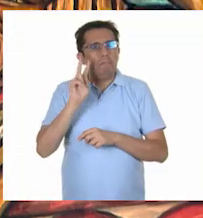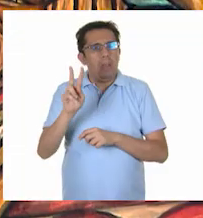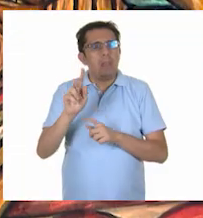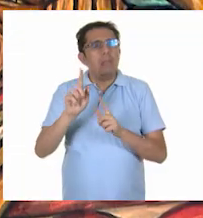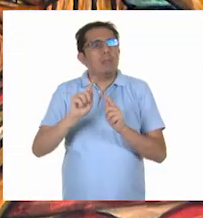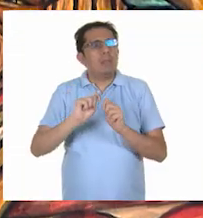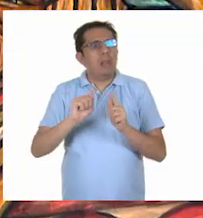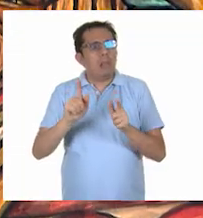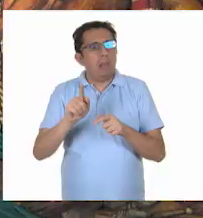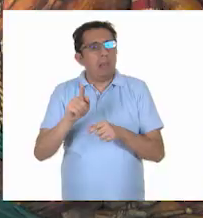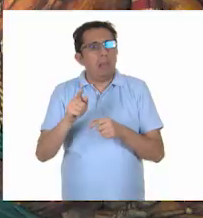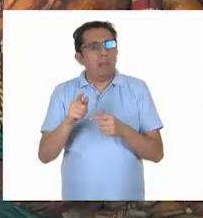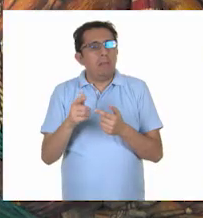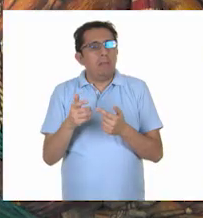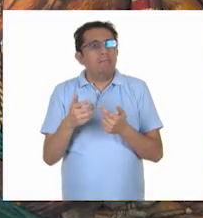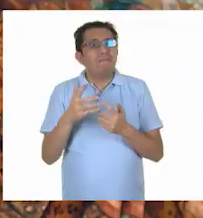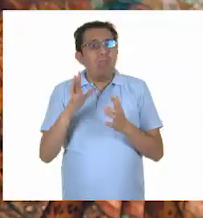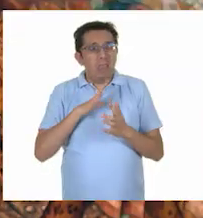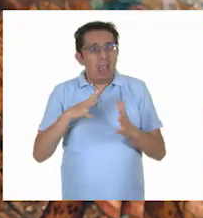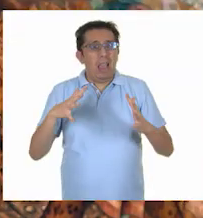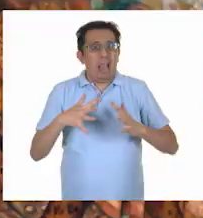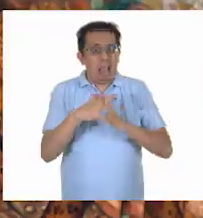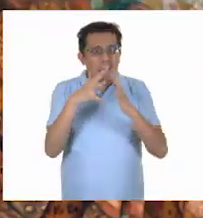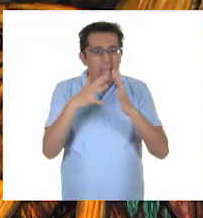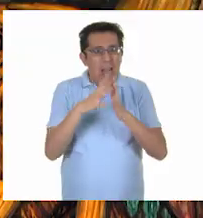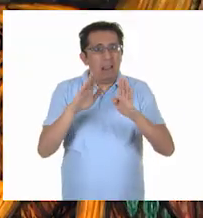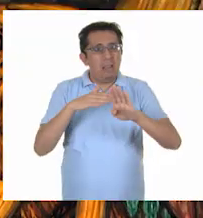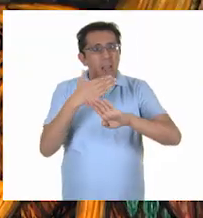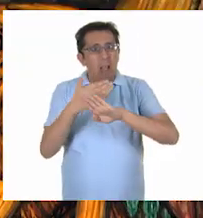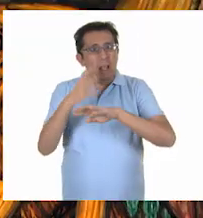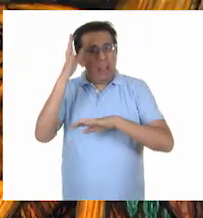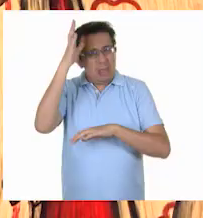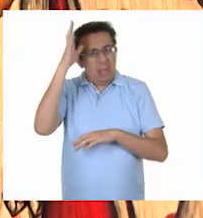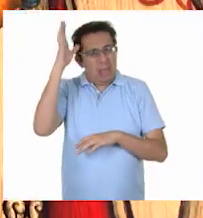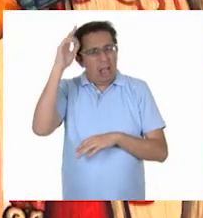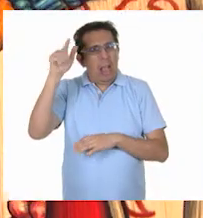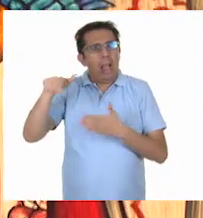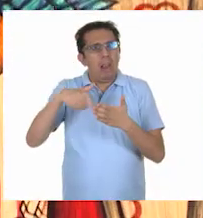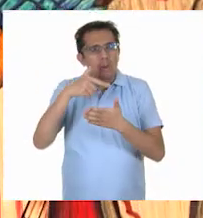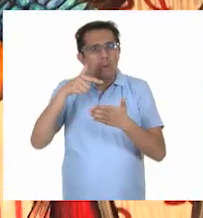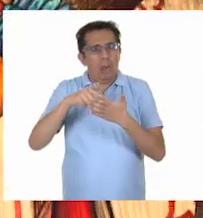esos días también tenía guerras contra Tenochtitlán, en la región de Texcoco,